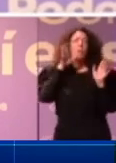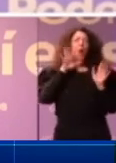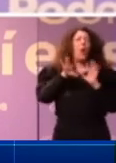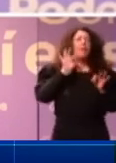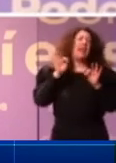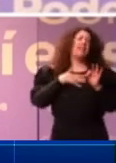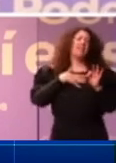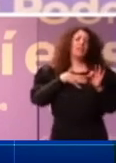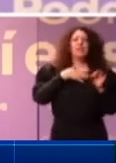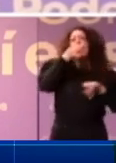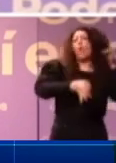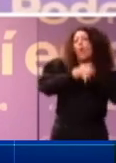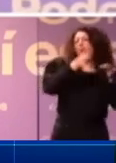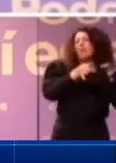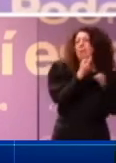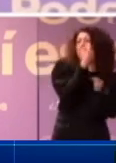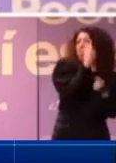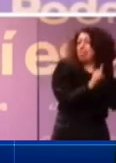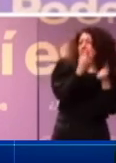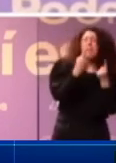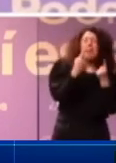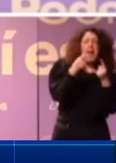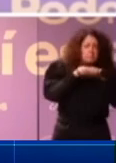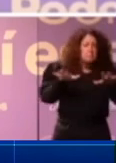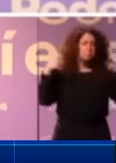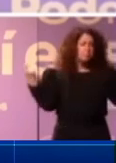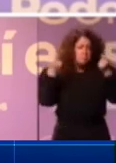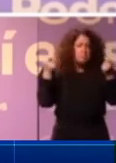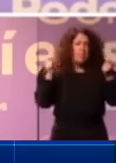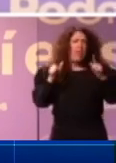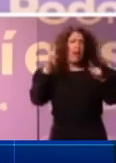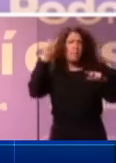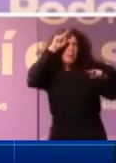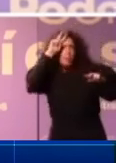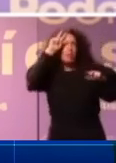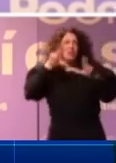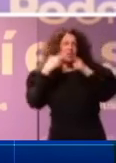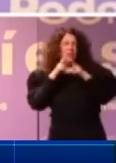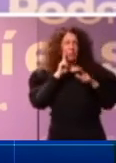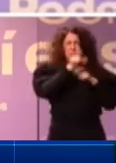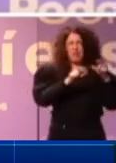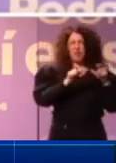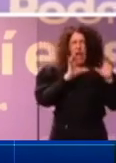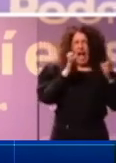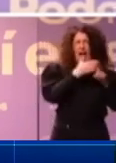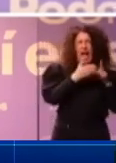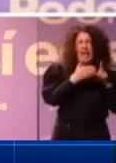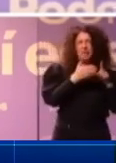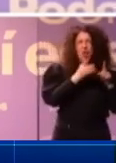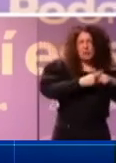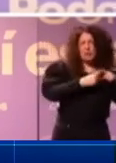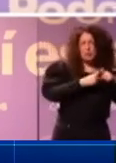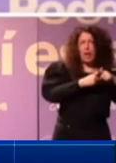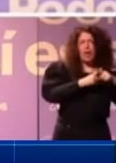en el consentimiento. Lo que nos está rememorando o nos está remitiendo esta jurista es quizá